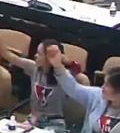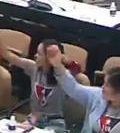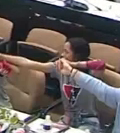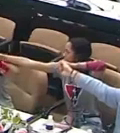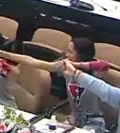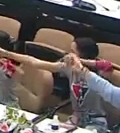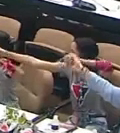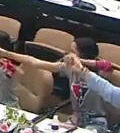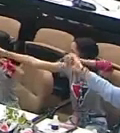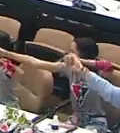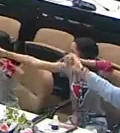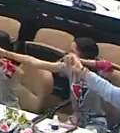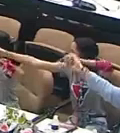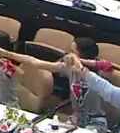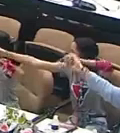Aquí